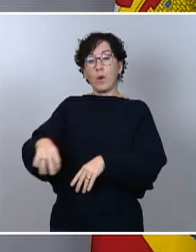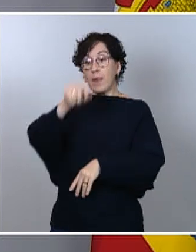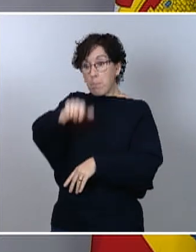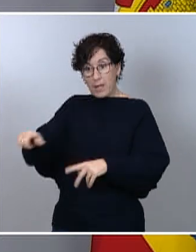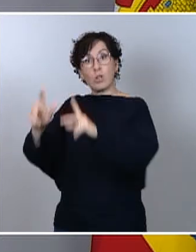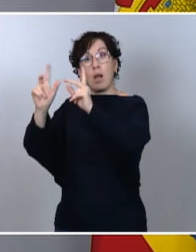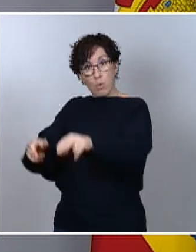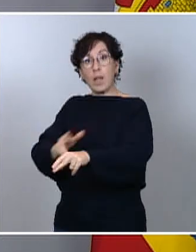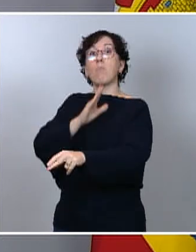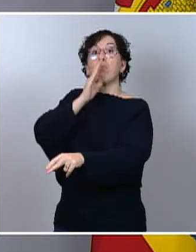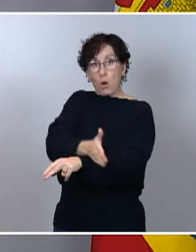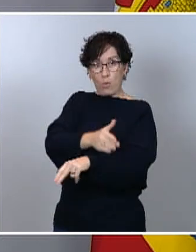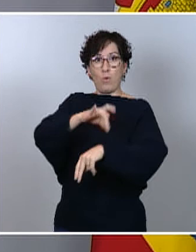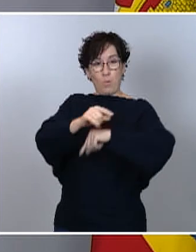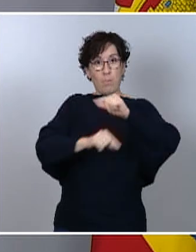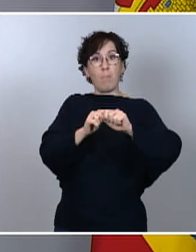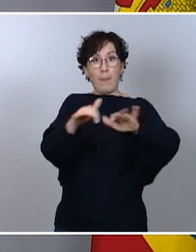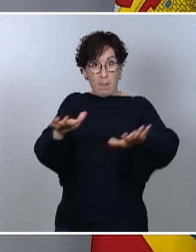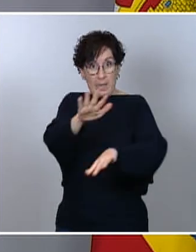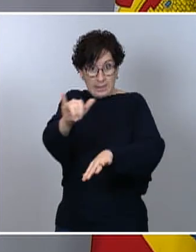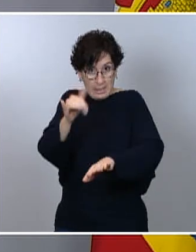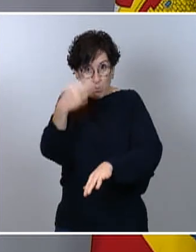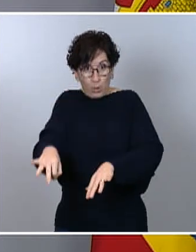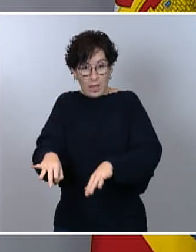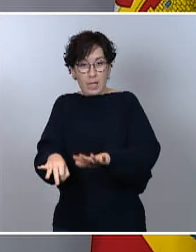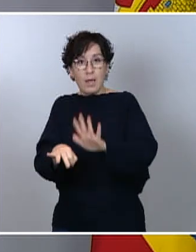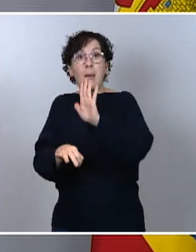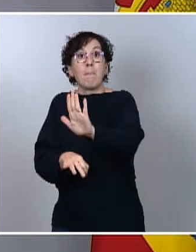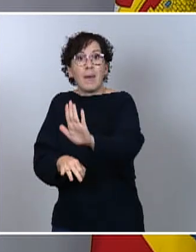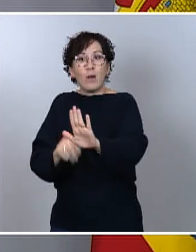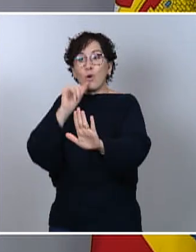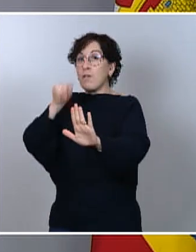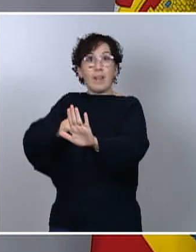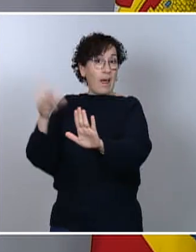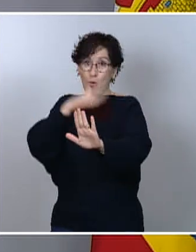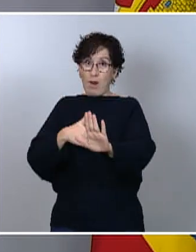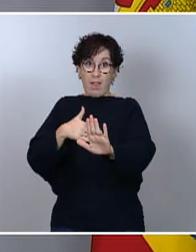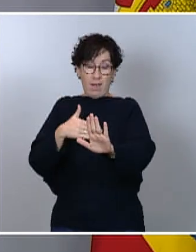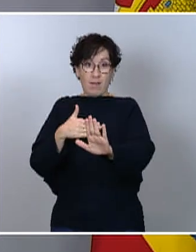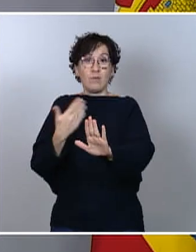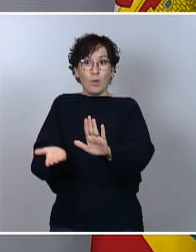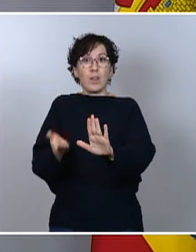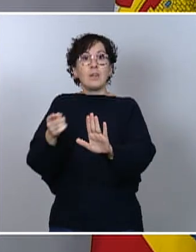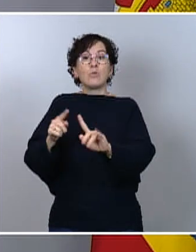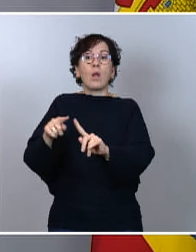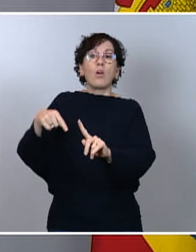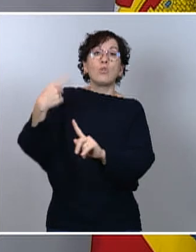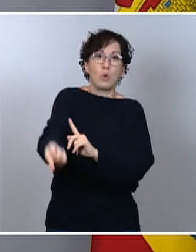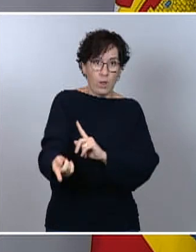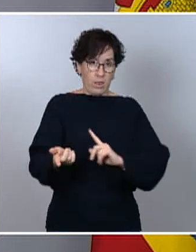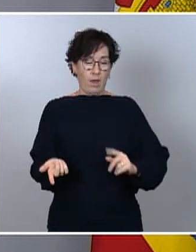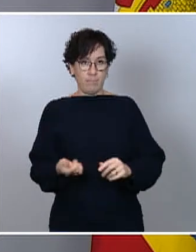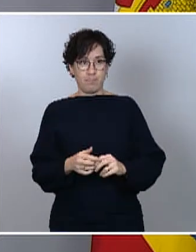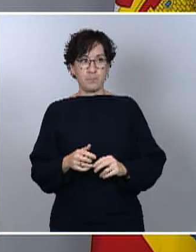no, no sabemos, puede que sea así, pero que no han sido infectados, sino que ha sido una consecuencia indirecta. Para hacer